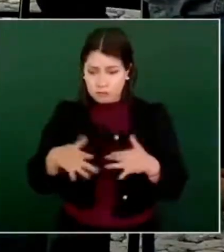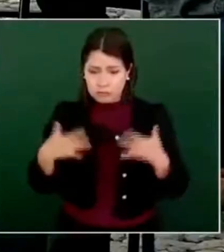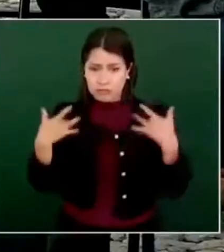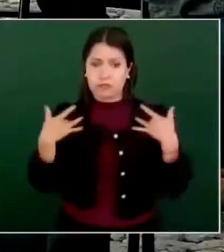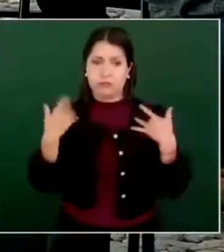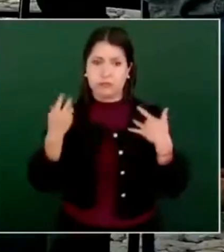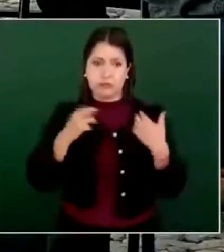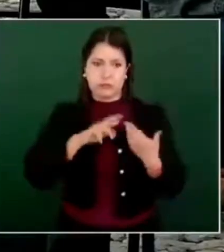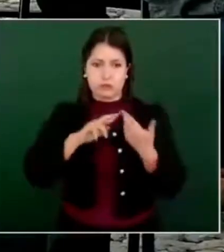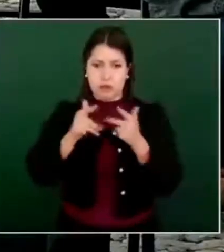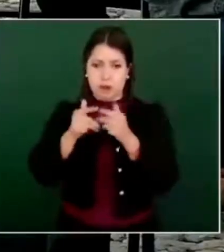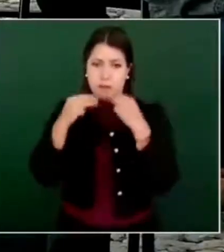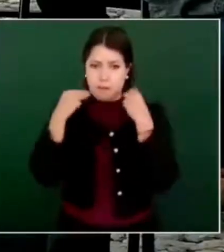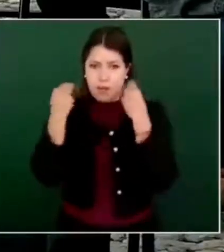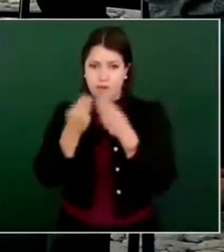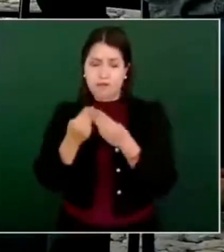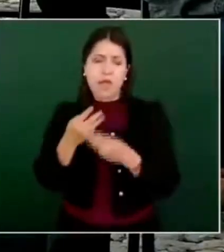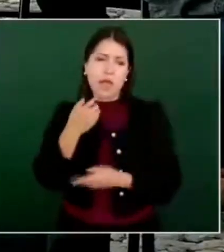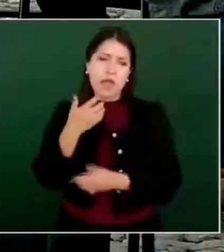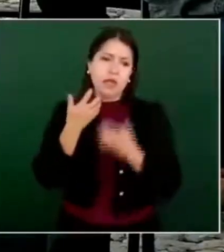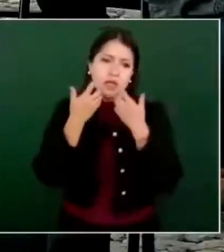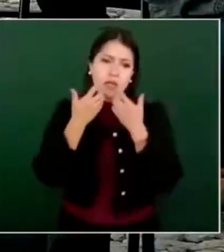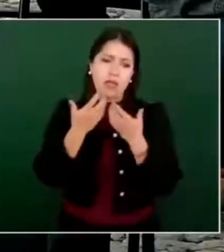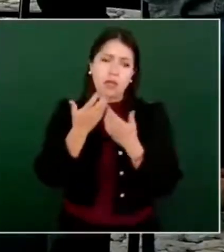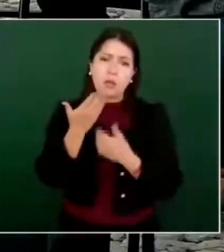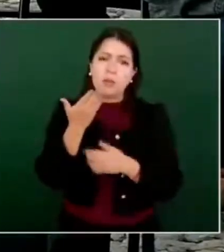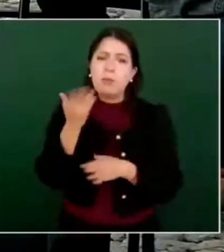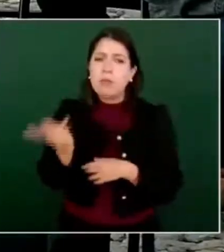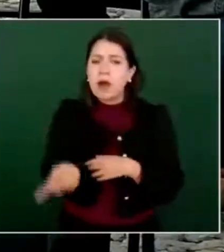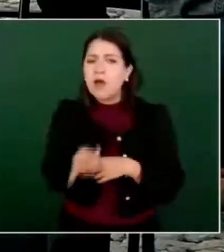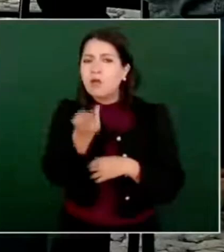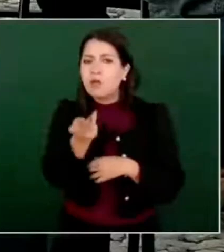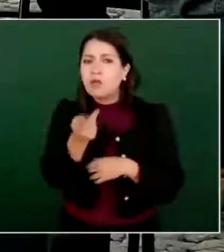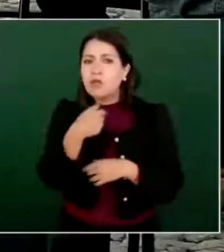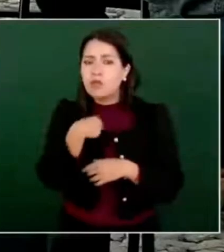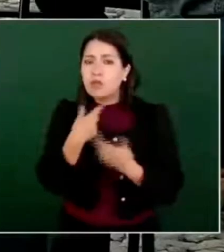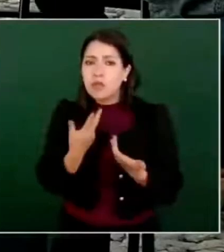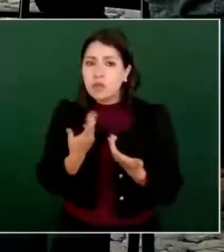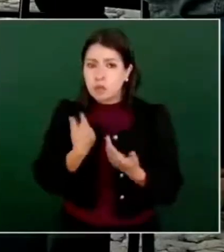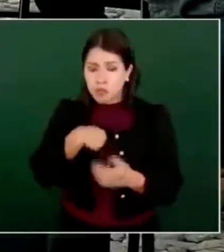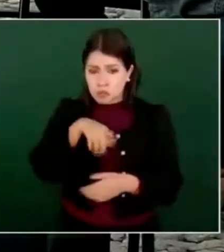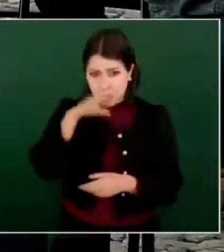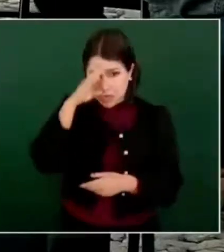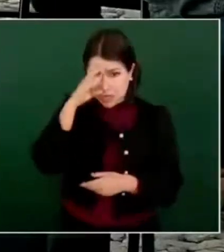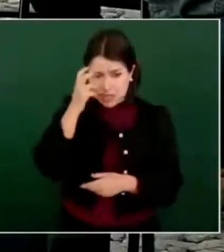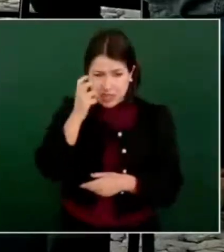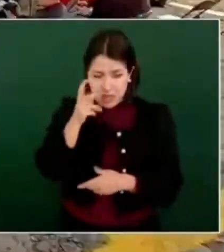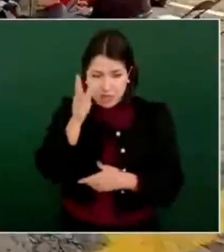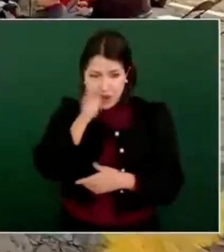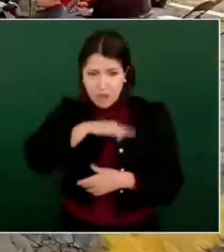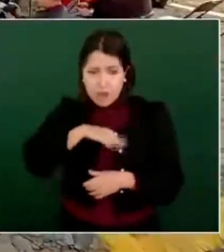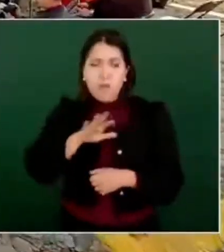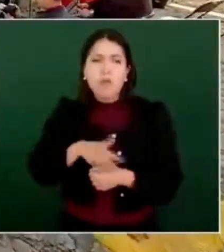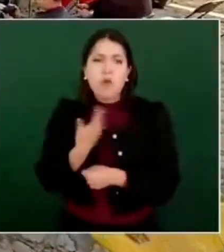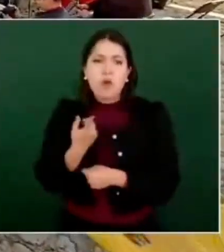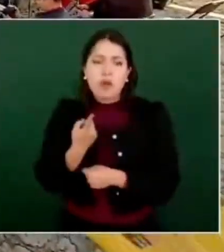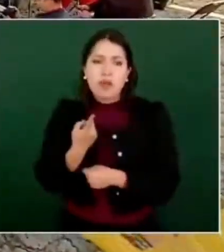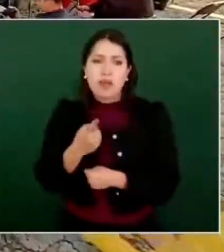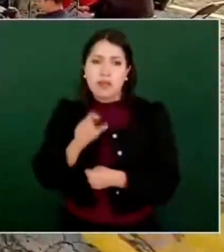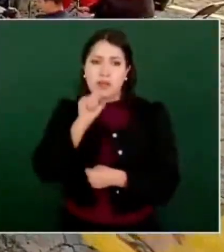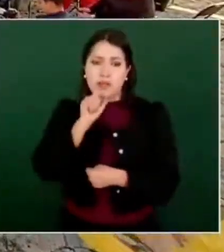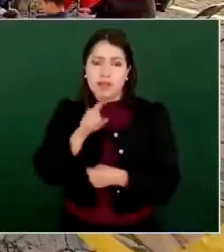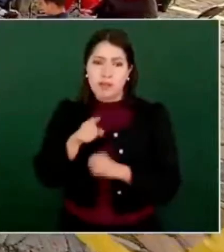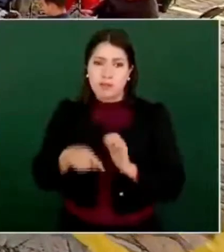sentido. En estos casos, presidente, quiero preguntarle si usted considera que son montajes, y se lo pregunto además porque se filtró